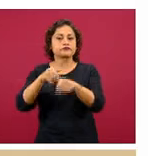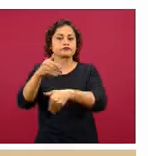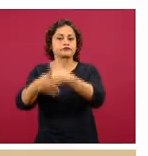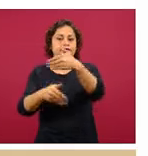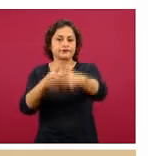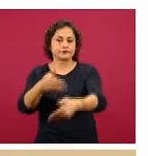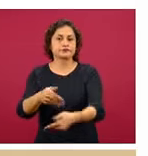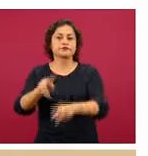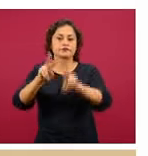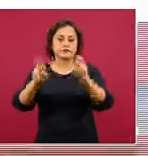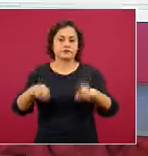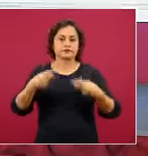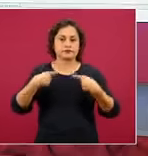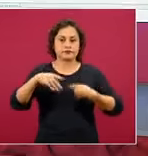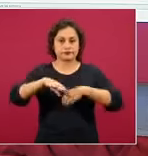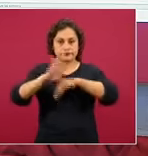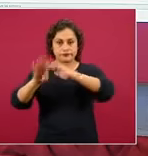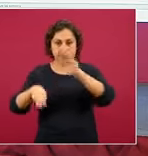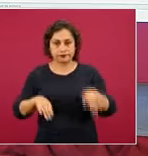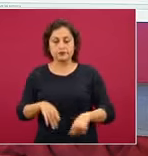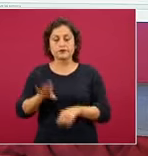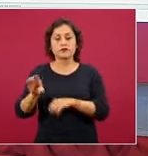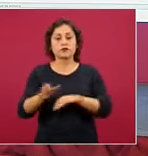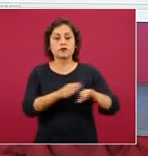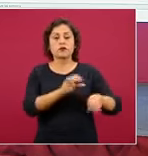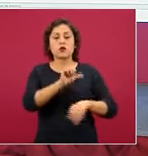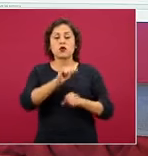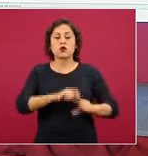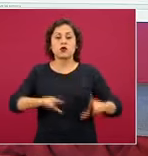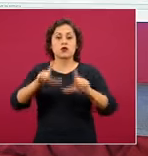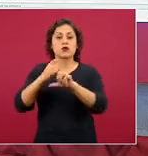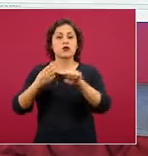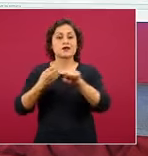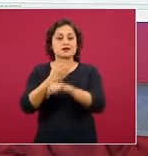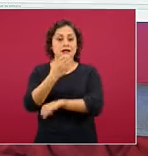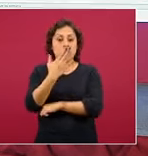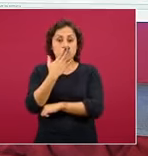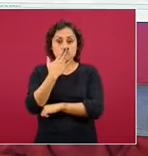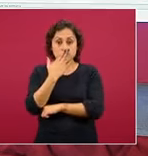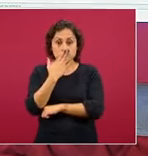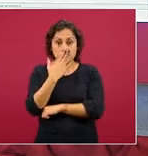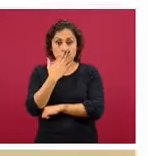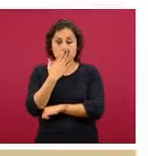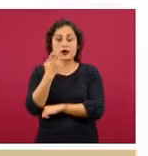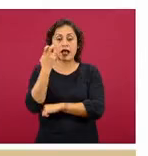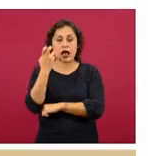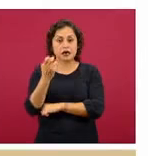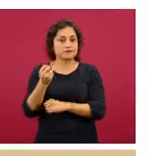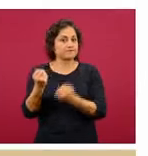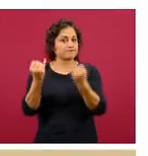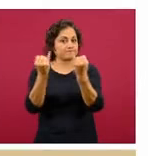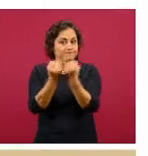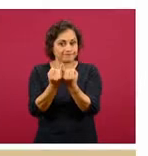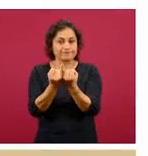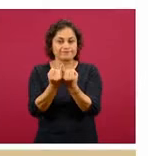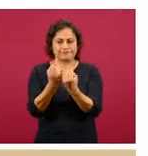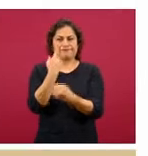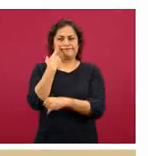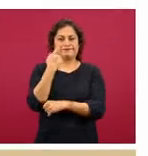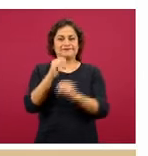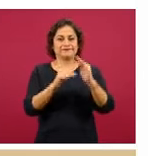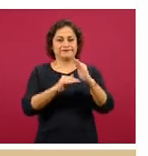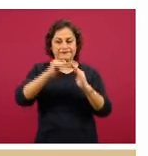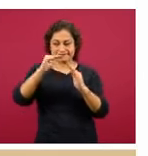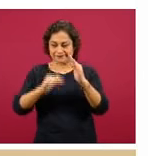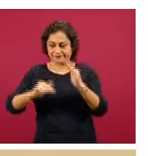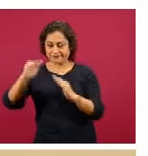mortalidad. El estado de Sonora, también de los estados con una curva muy característica, donde hay un gran ascenso,